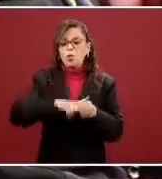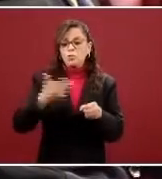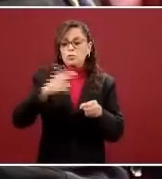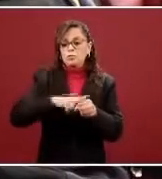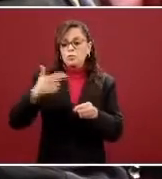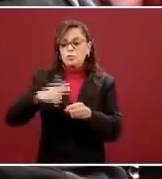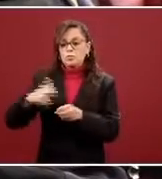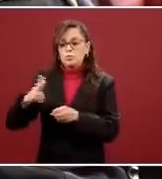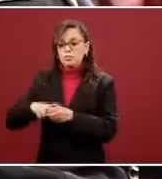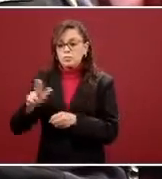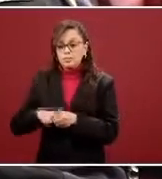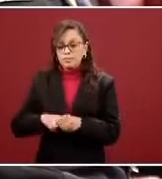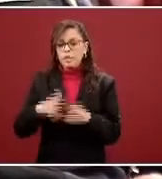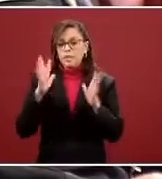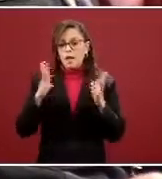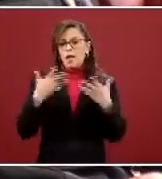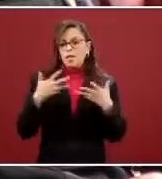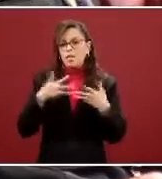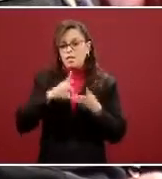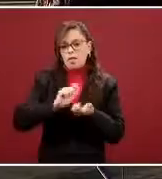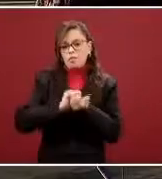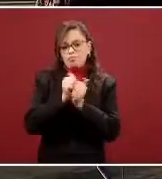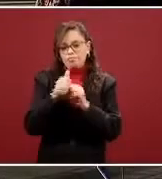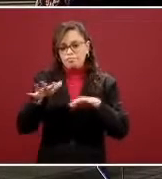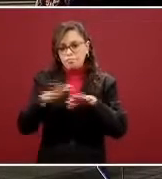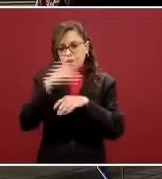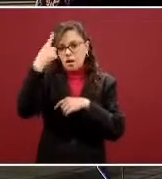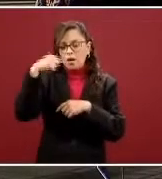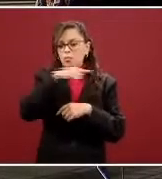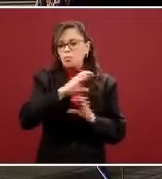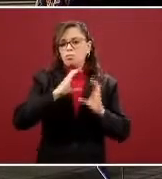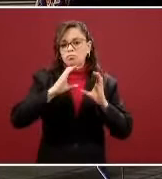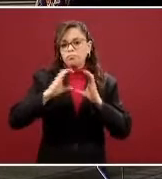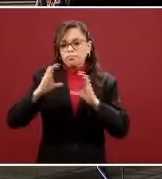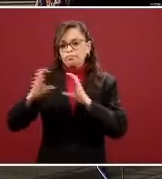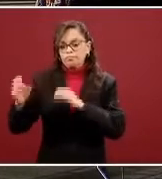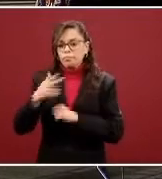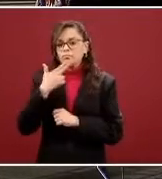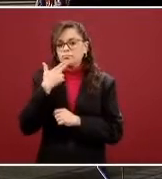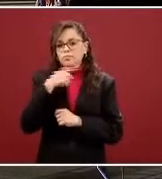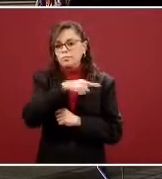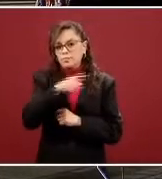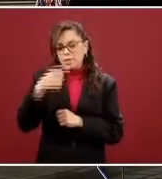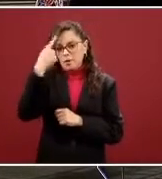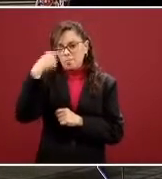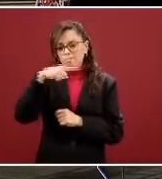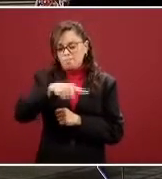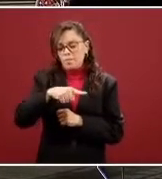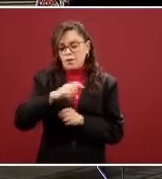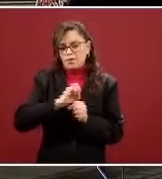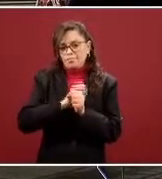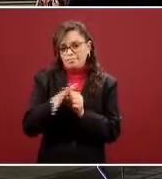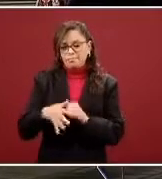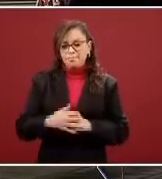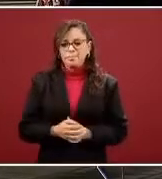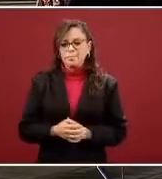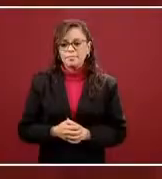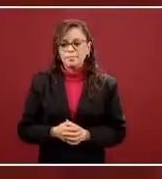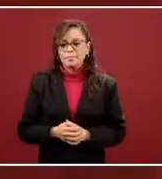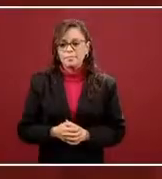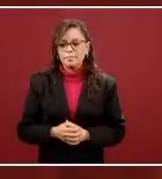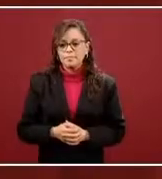¿Quiénes ya están tomando esta acción? Gracias. Okay, contesto las primeras y le paso al doctor Rulo Perrida ahora las